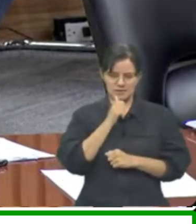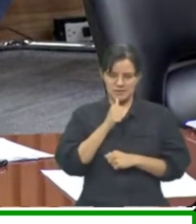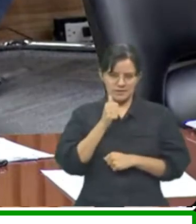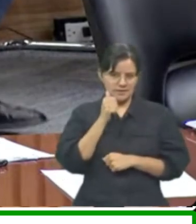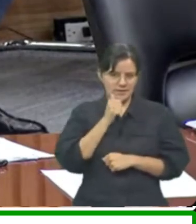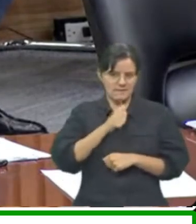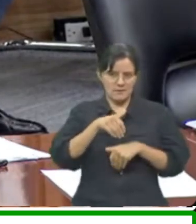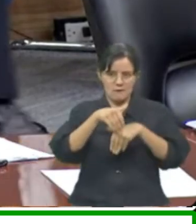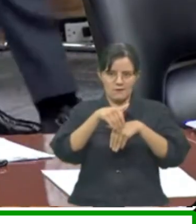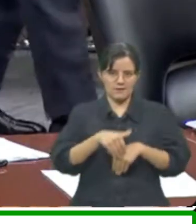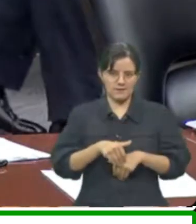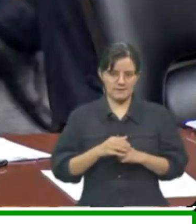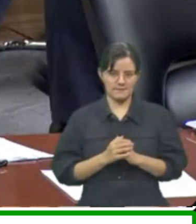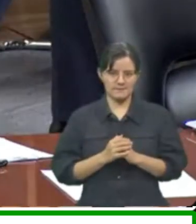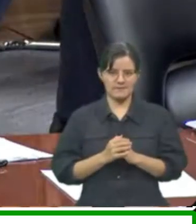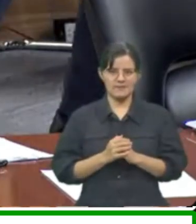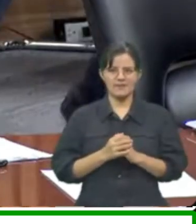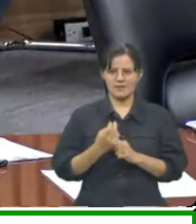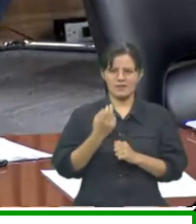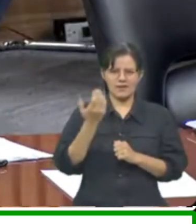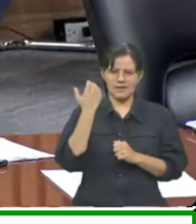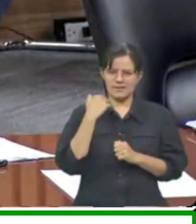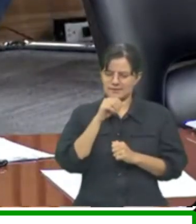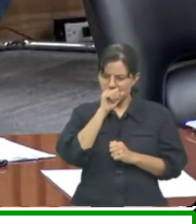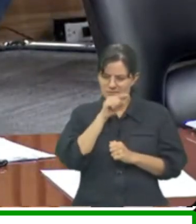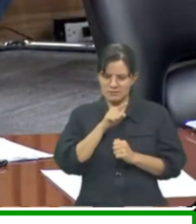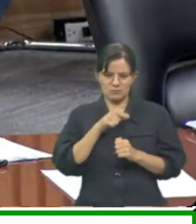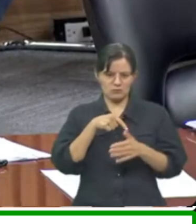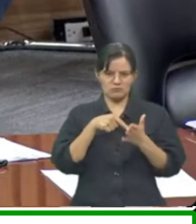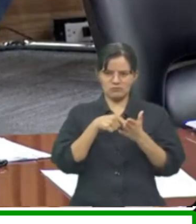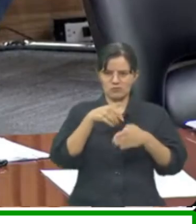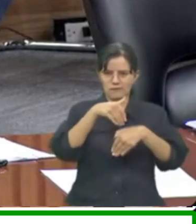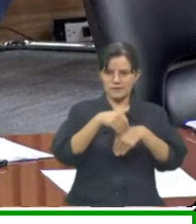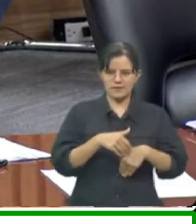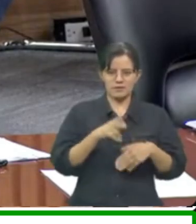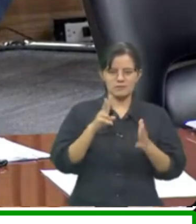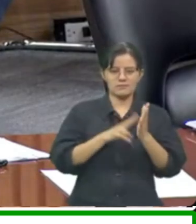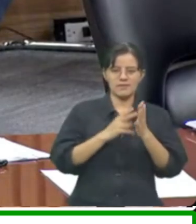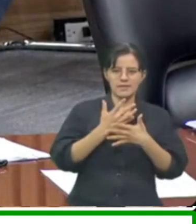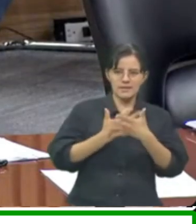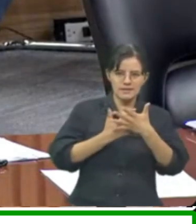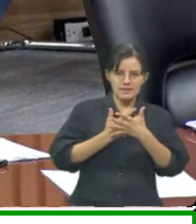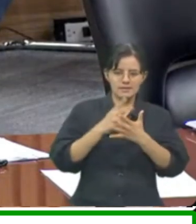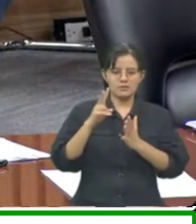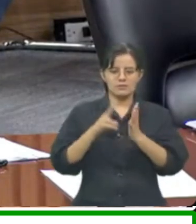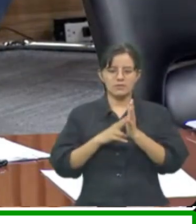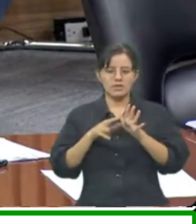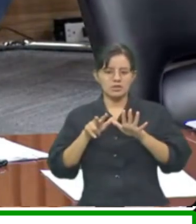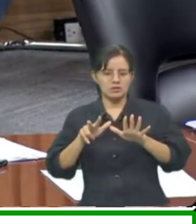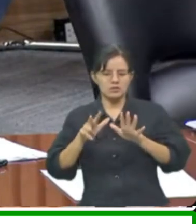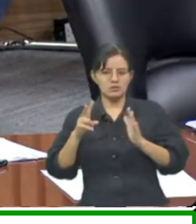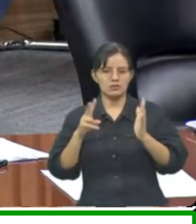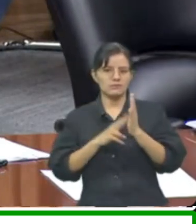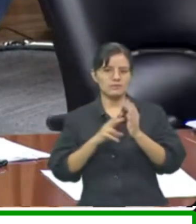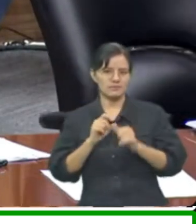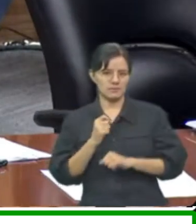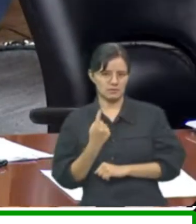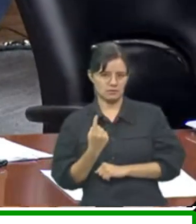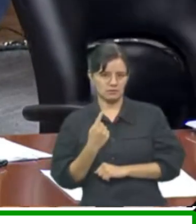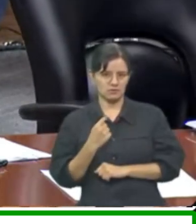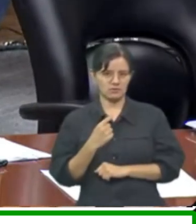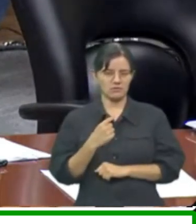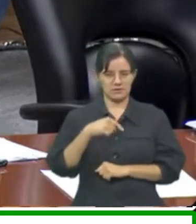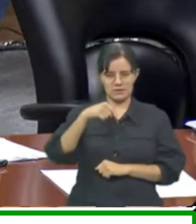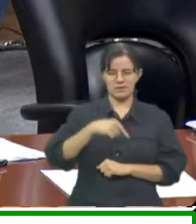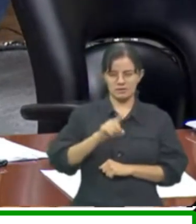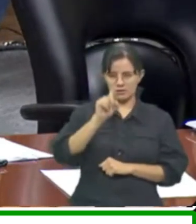al menos 2015, 2018, 2021, donde este Consejo